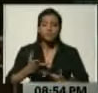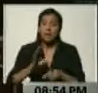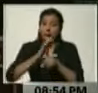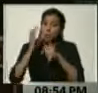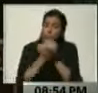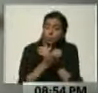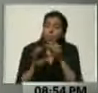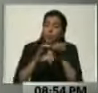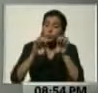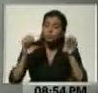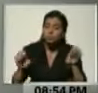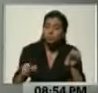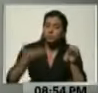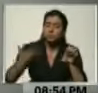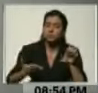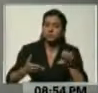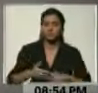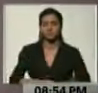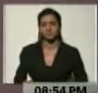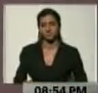educación.